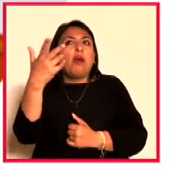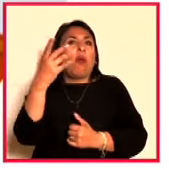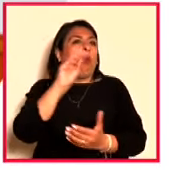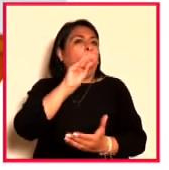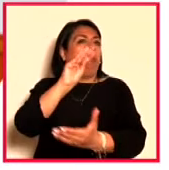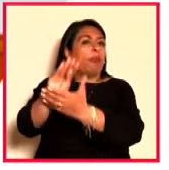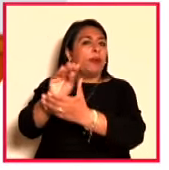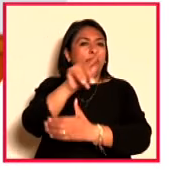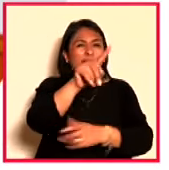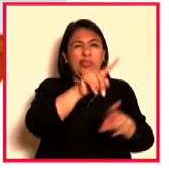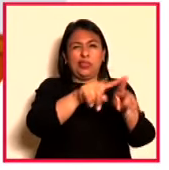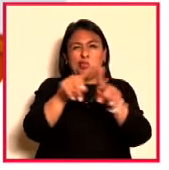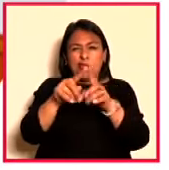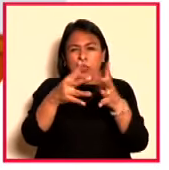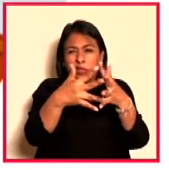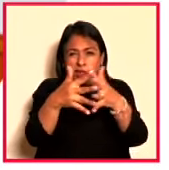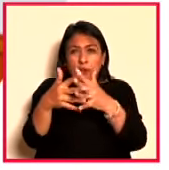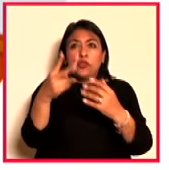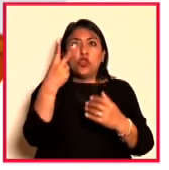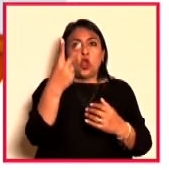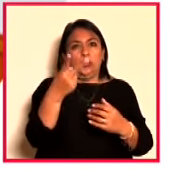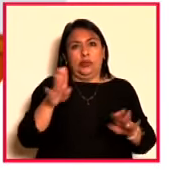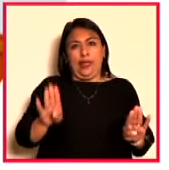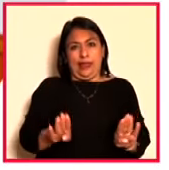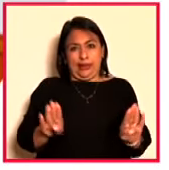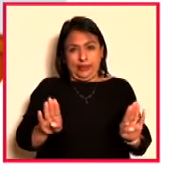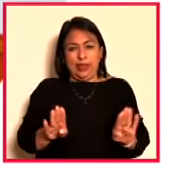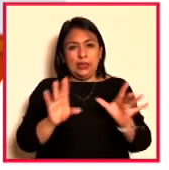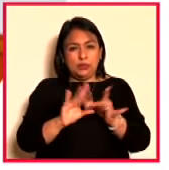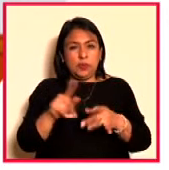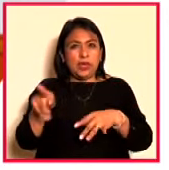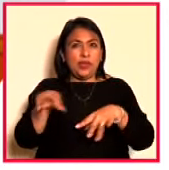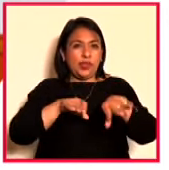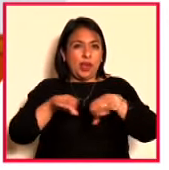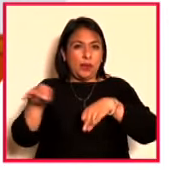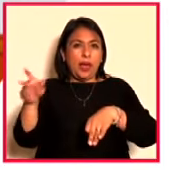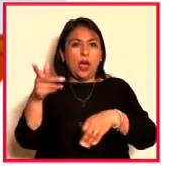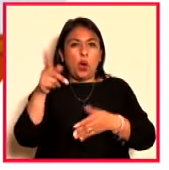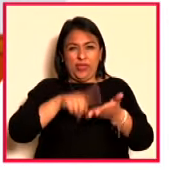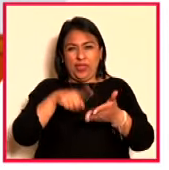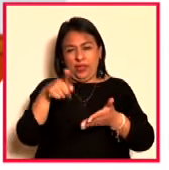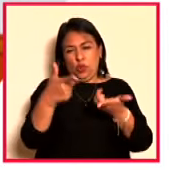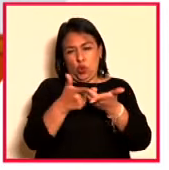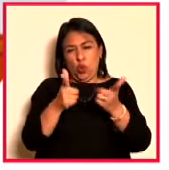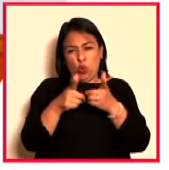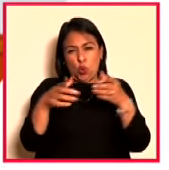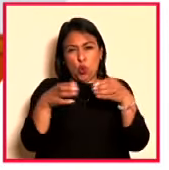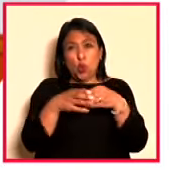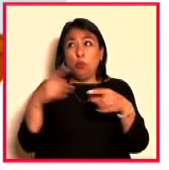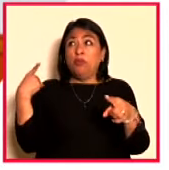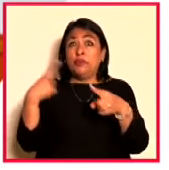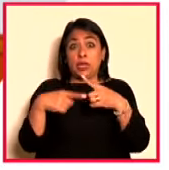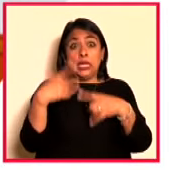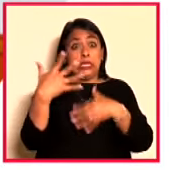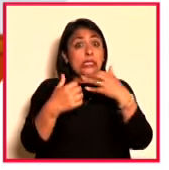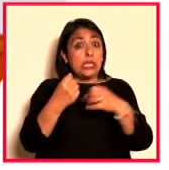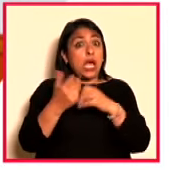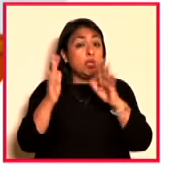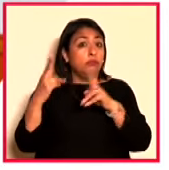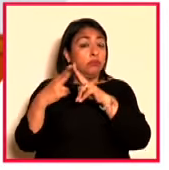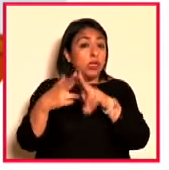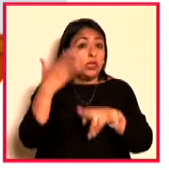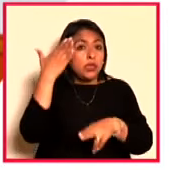y heterogéneo son dos calificativos que describen el trabajo que el ensamble ha desarrollado durante más de 15 años.